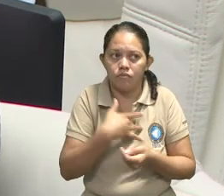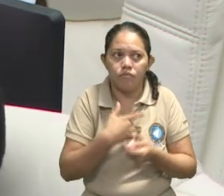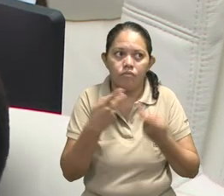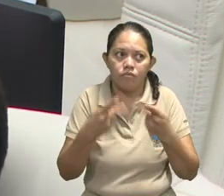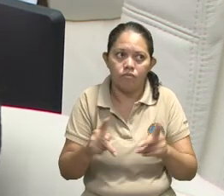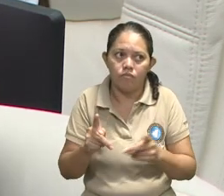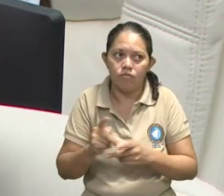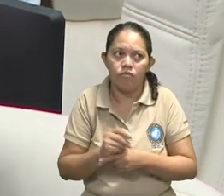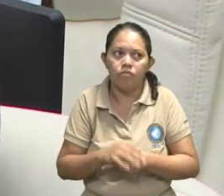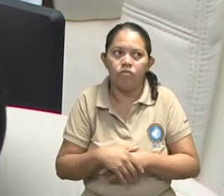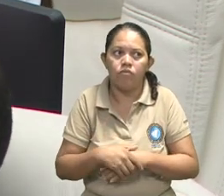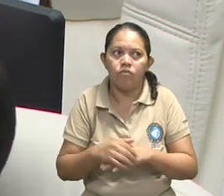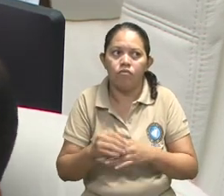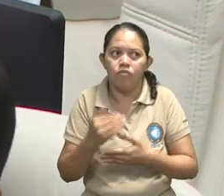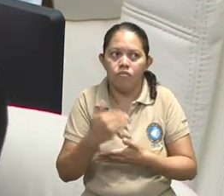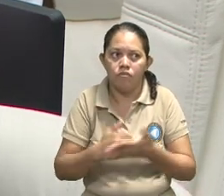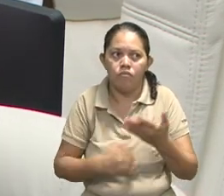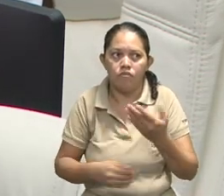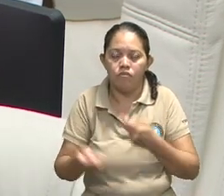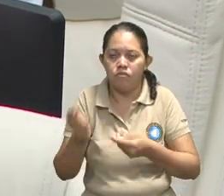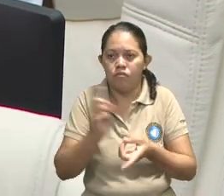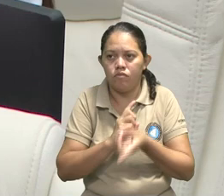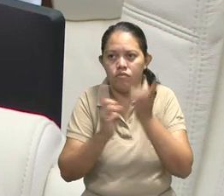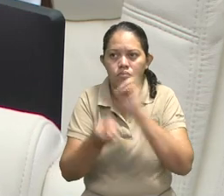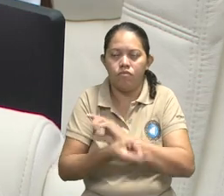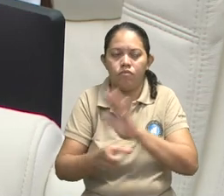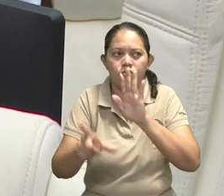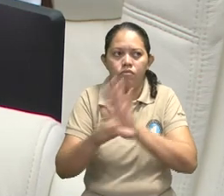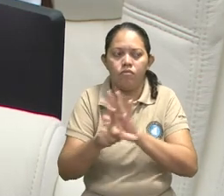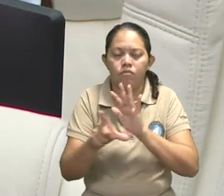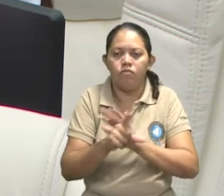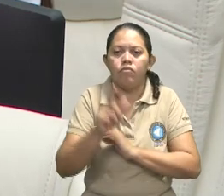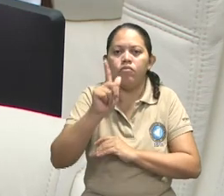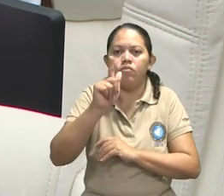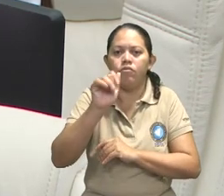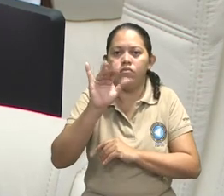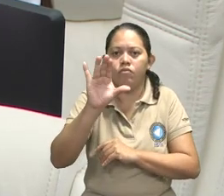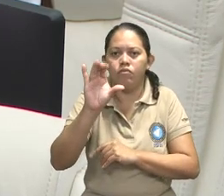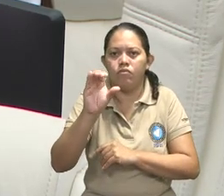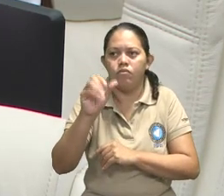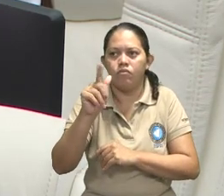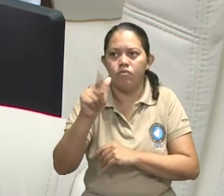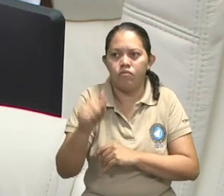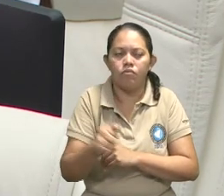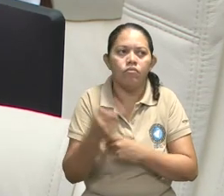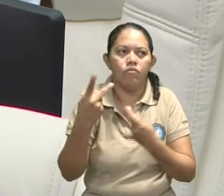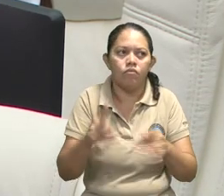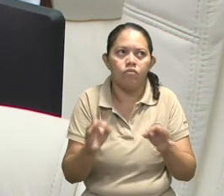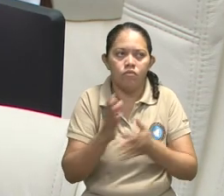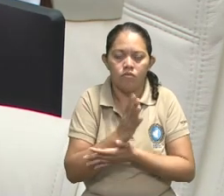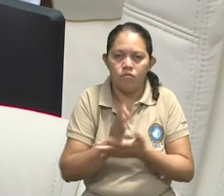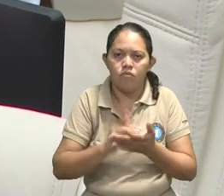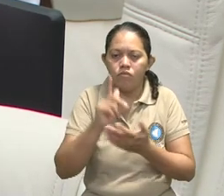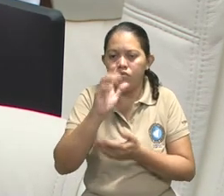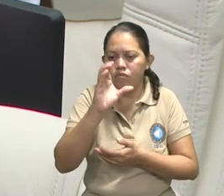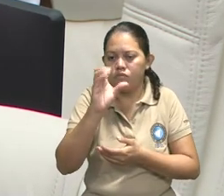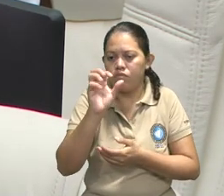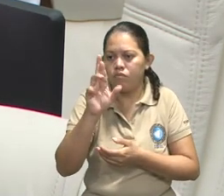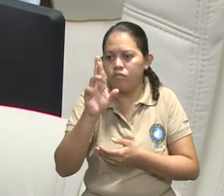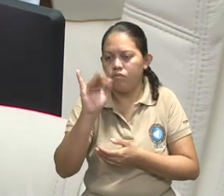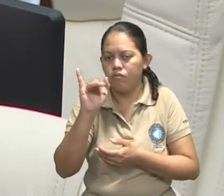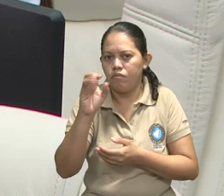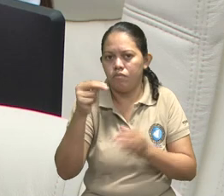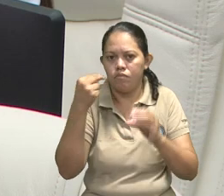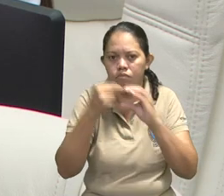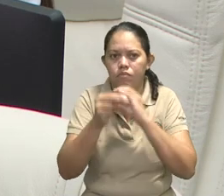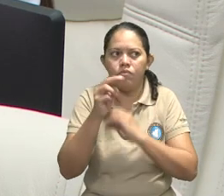para tales fines. La presente reforma a la Ley Orgánica del Instituto Nicaragüense de Telecomunicaciones y Correos tiene relación con los